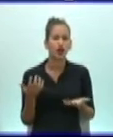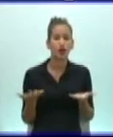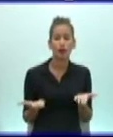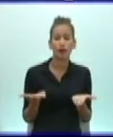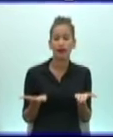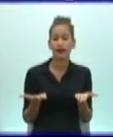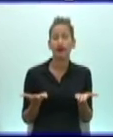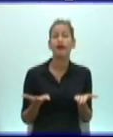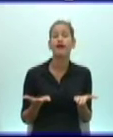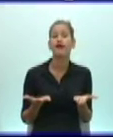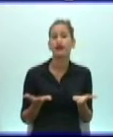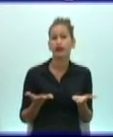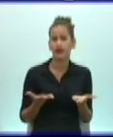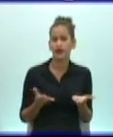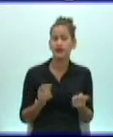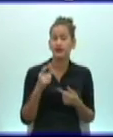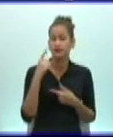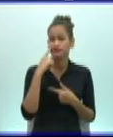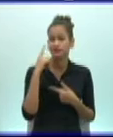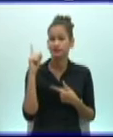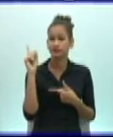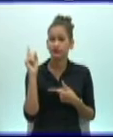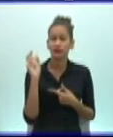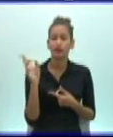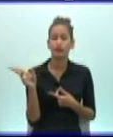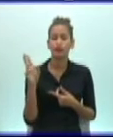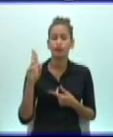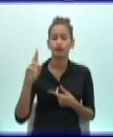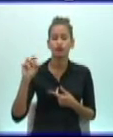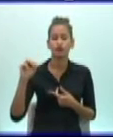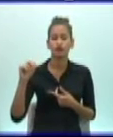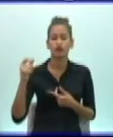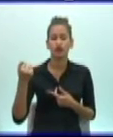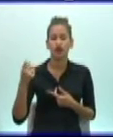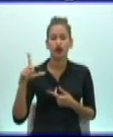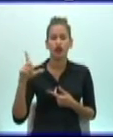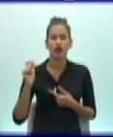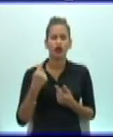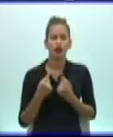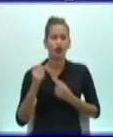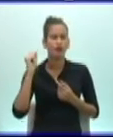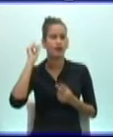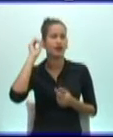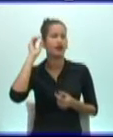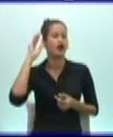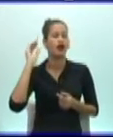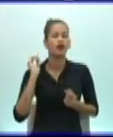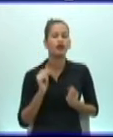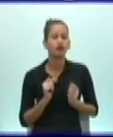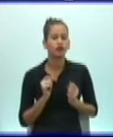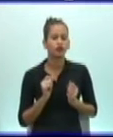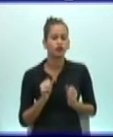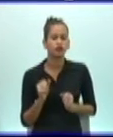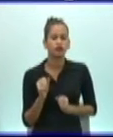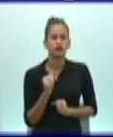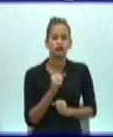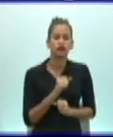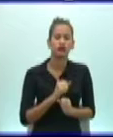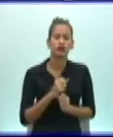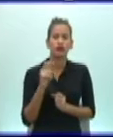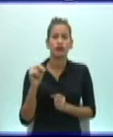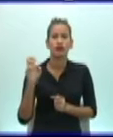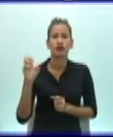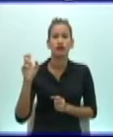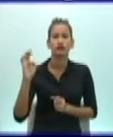puñal que en este momento es un objeto imaginario, utilizando un nexo comparativo